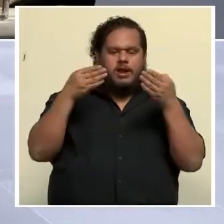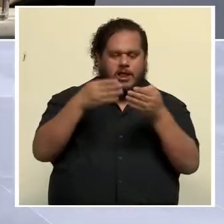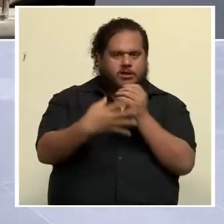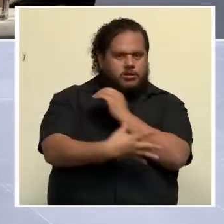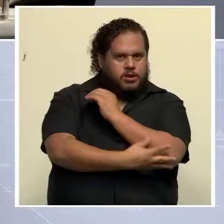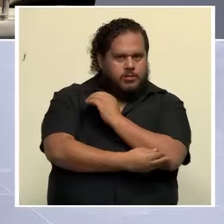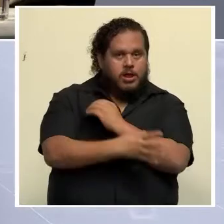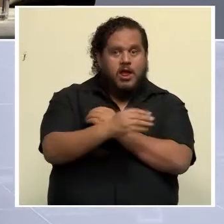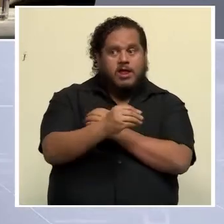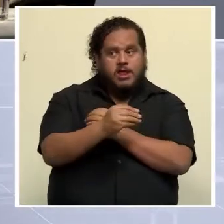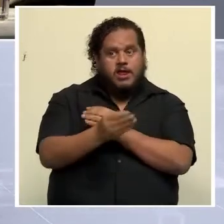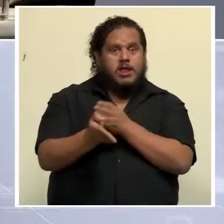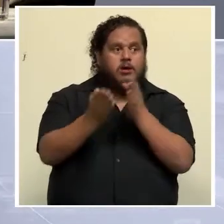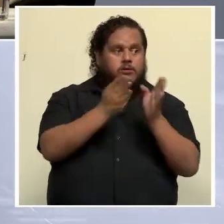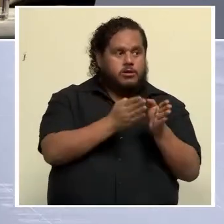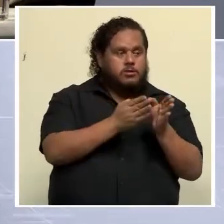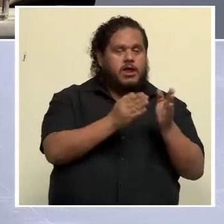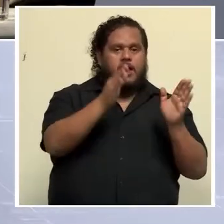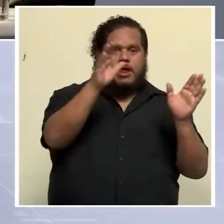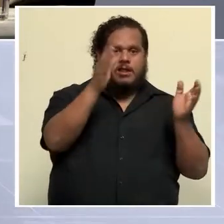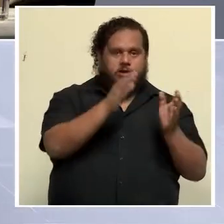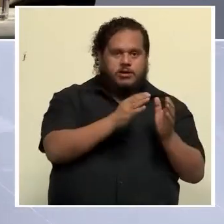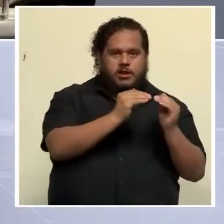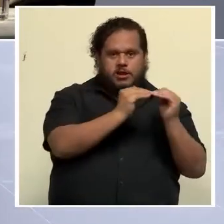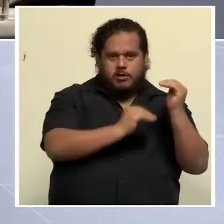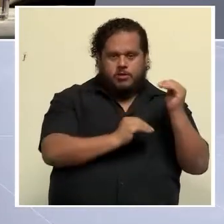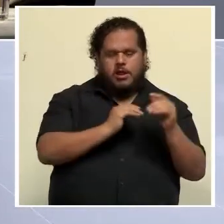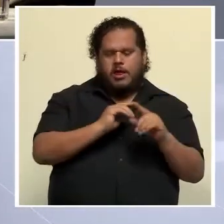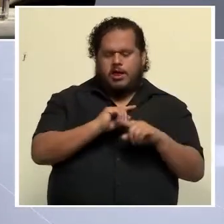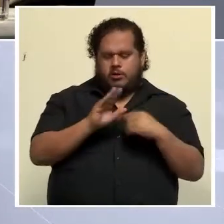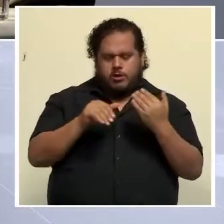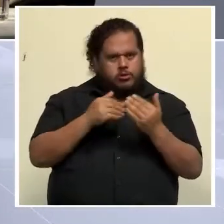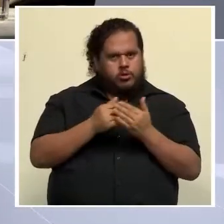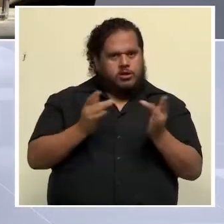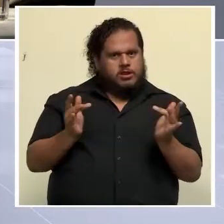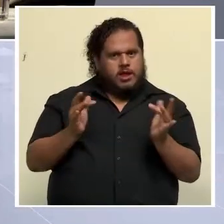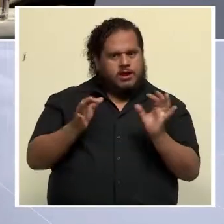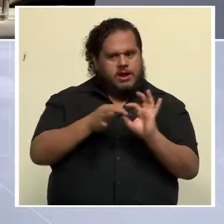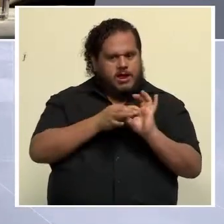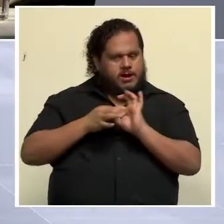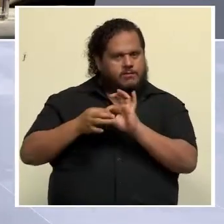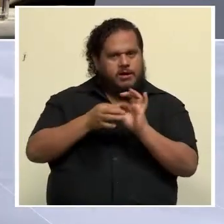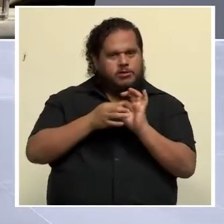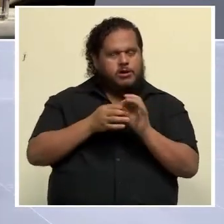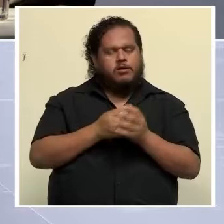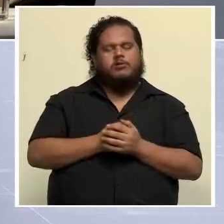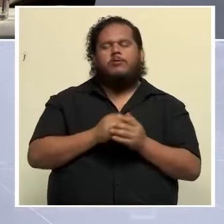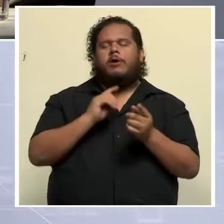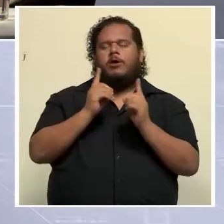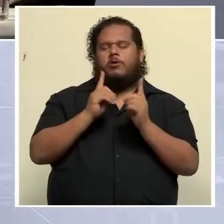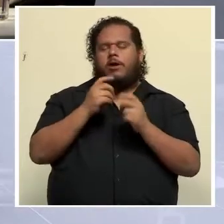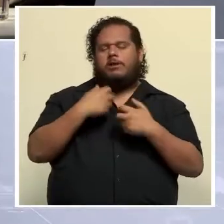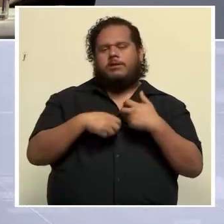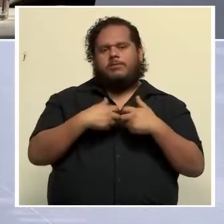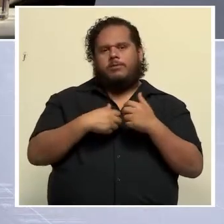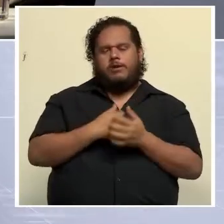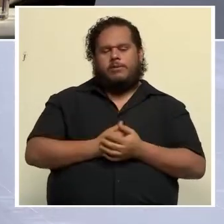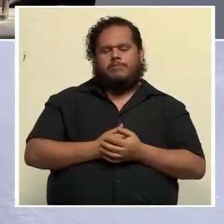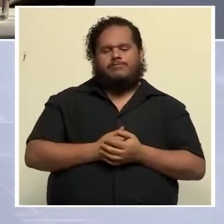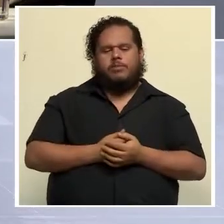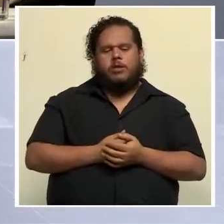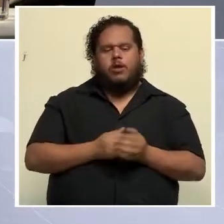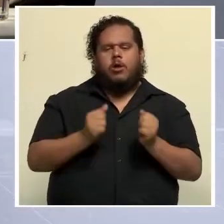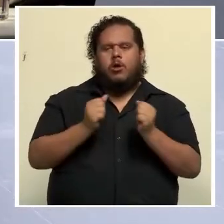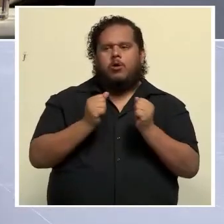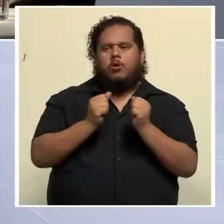y otra cosa es la reducción de la desigualdad, aunque todos tengan que ver, por supuesto. Andrés, ¿cuál es el problema con